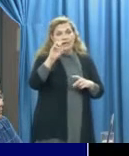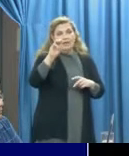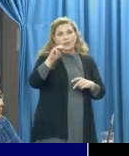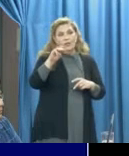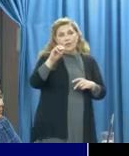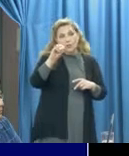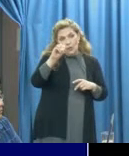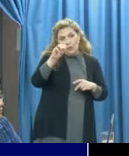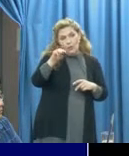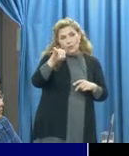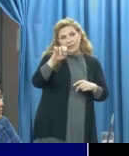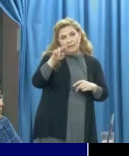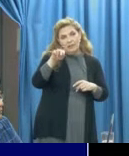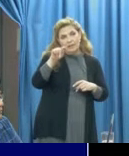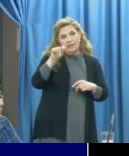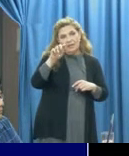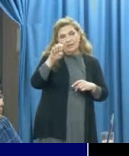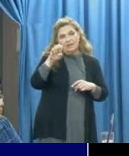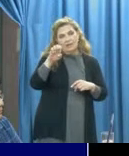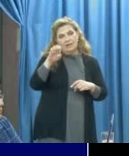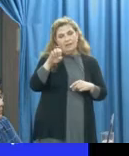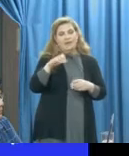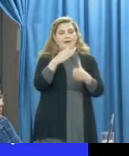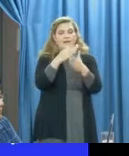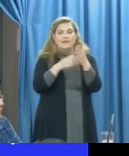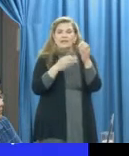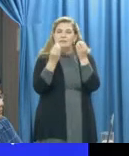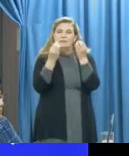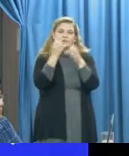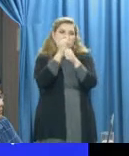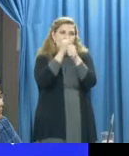mucho por investigar todavía.